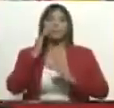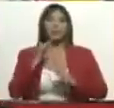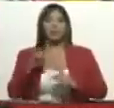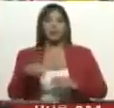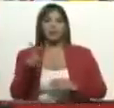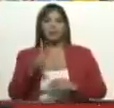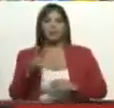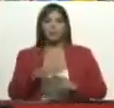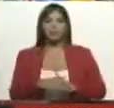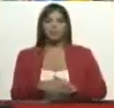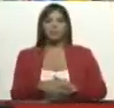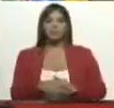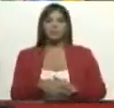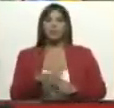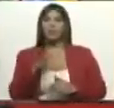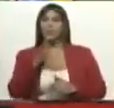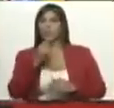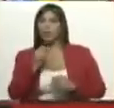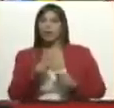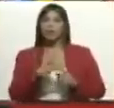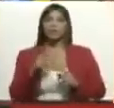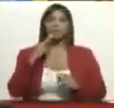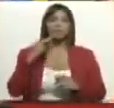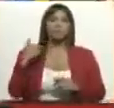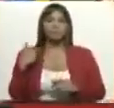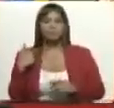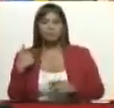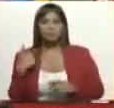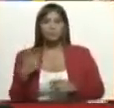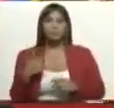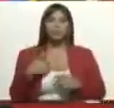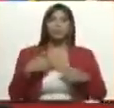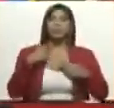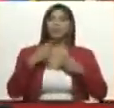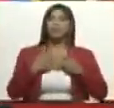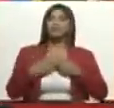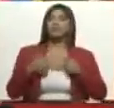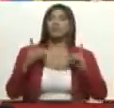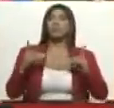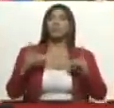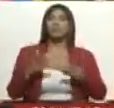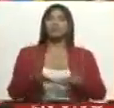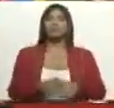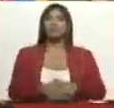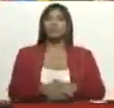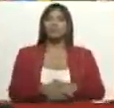Venezuela no hay vanagloria, no hay egocentrismo, no hay